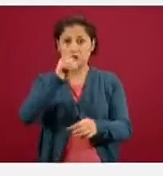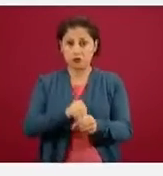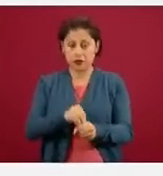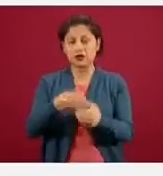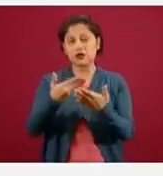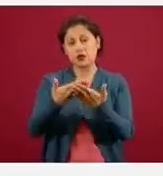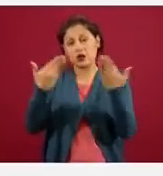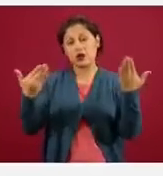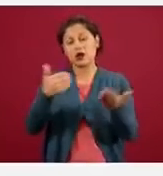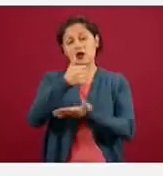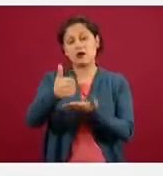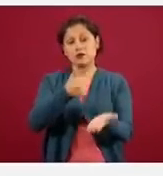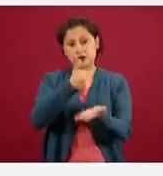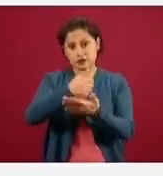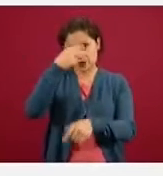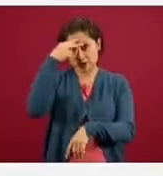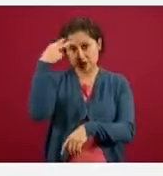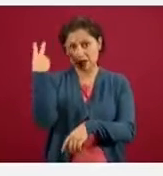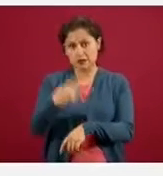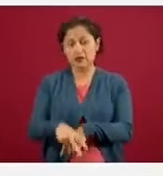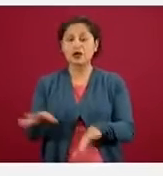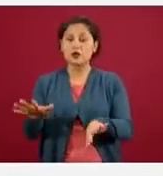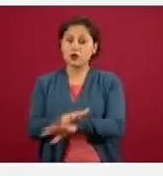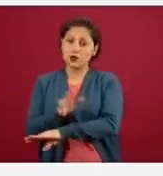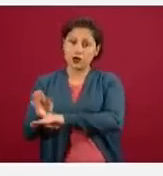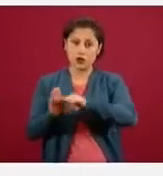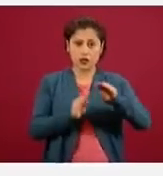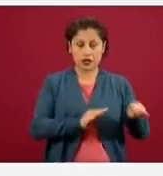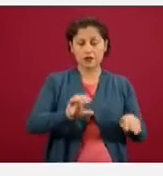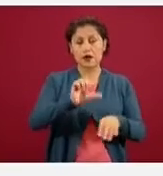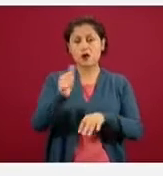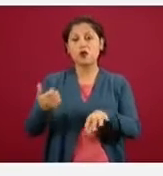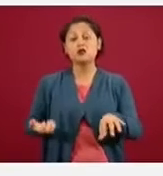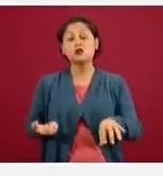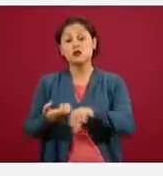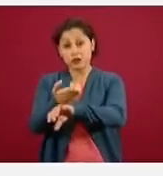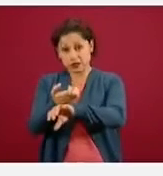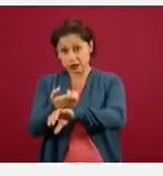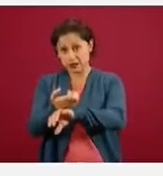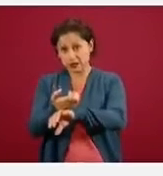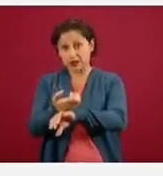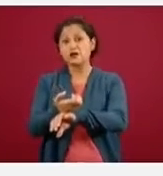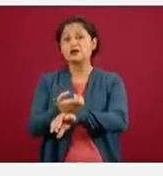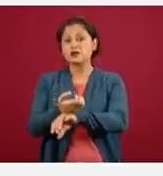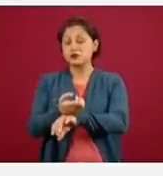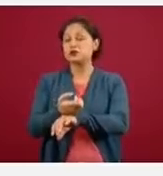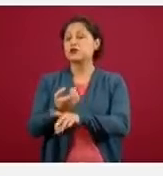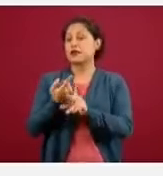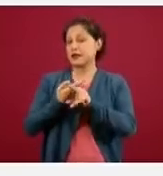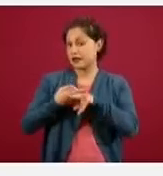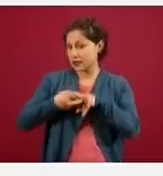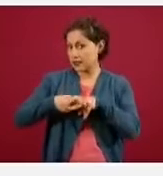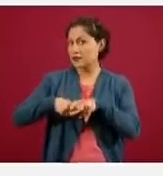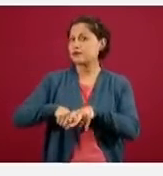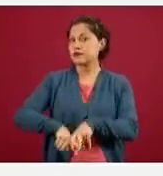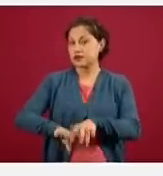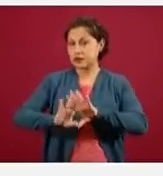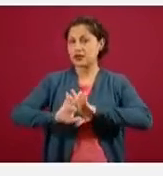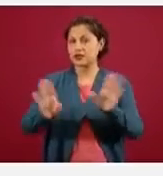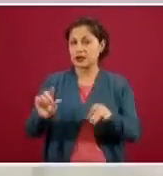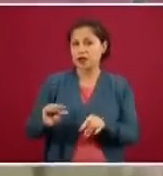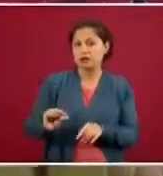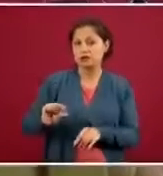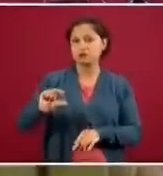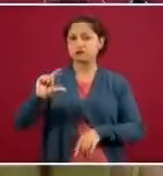Ciudad de México a un tercer lugar, y hay otros estados que en función de su base poblacional empiezan también a tomar, digamos, esta